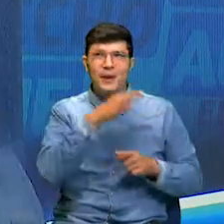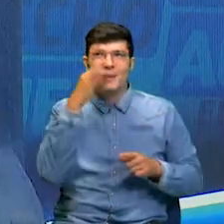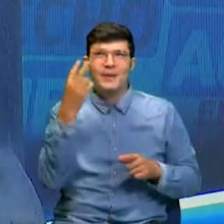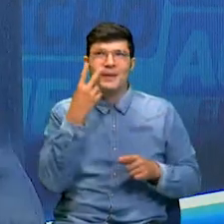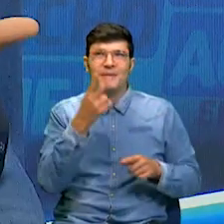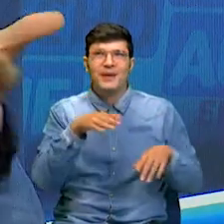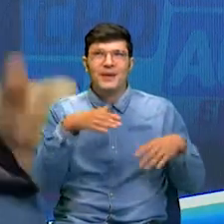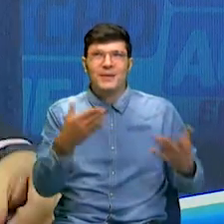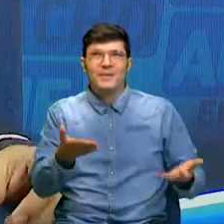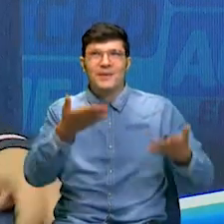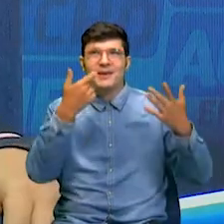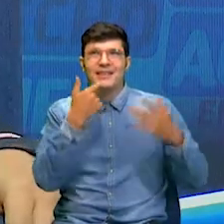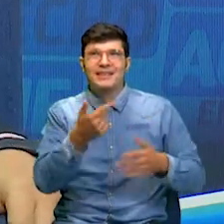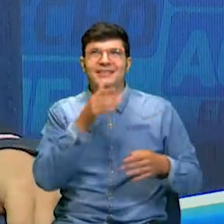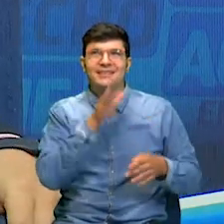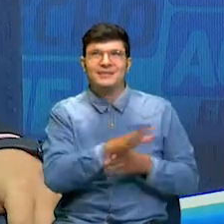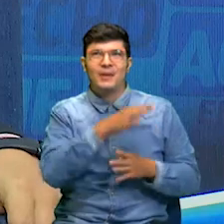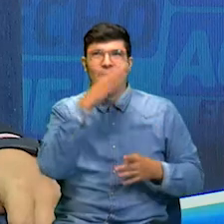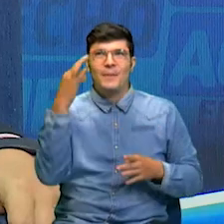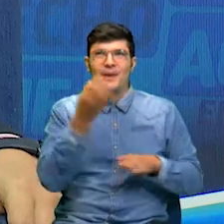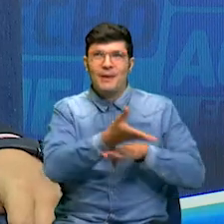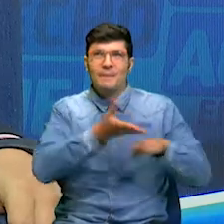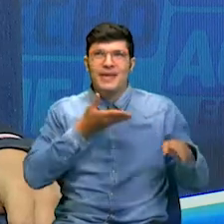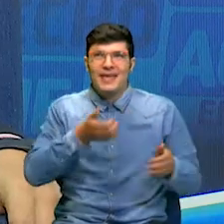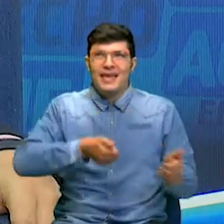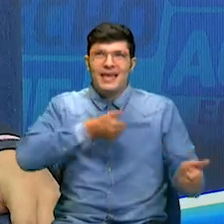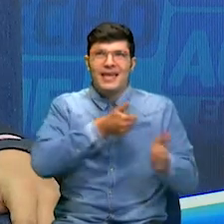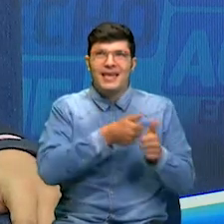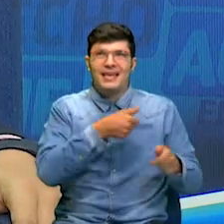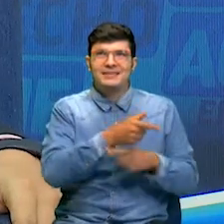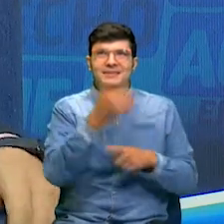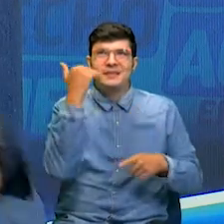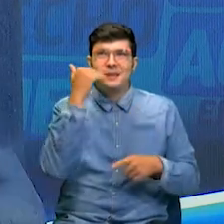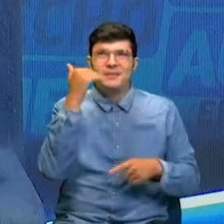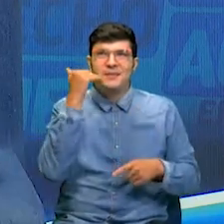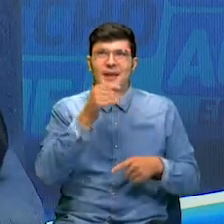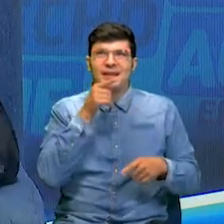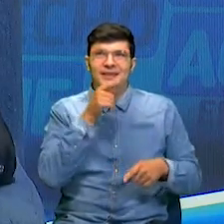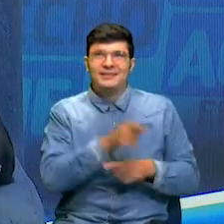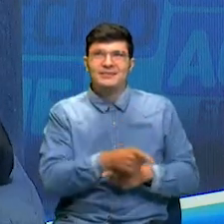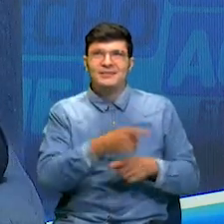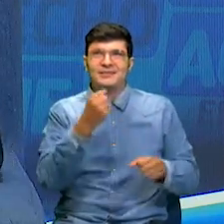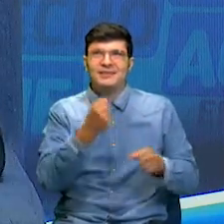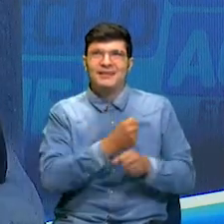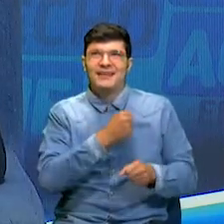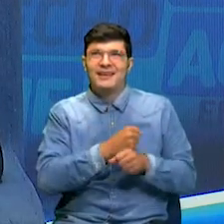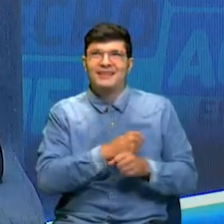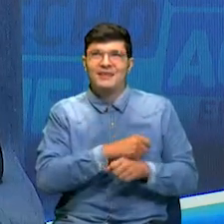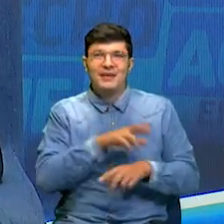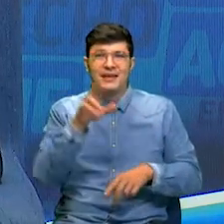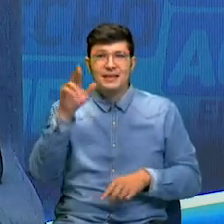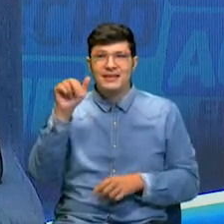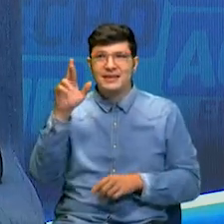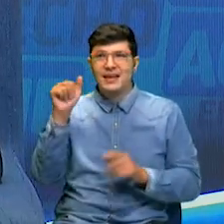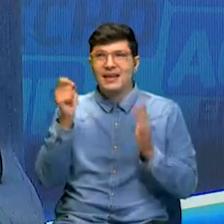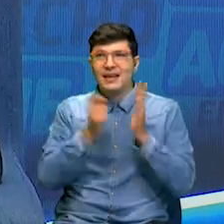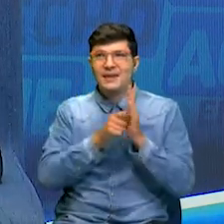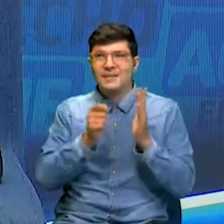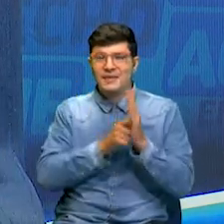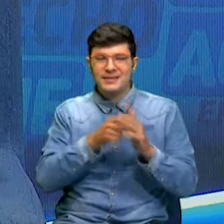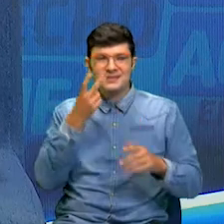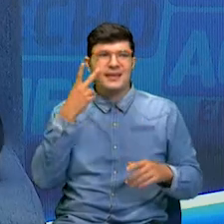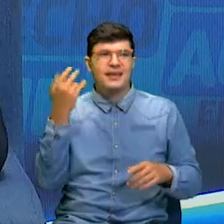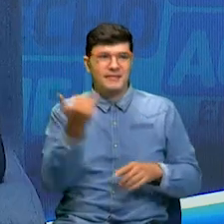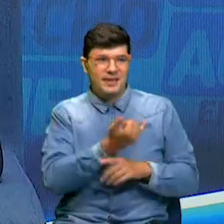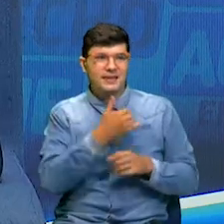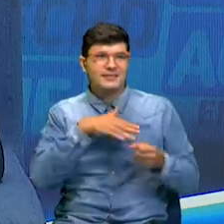oiga, ¿cómo así que este señor pidiéndole alimentos a la señora, que es la que está trabajando? Pues rara vez se ve, abogada,